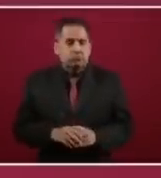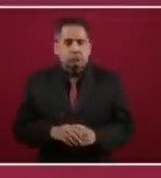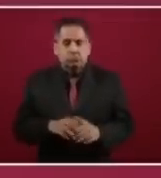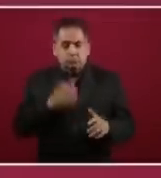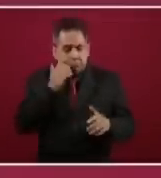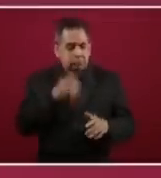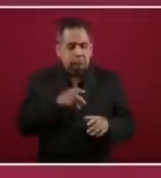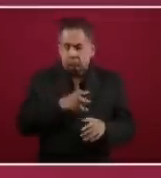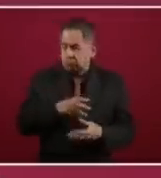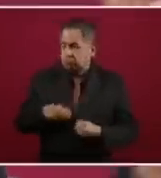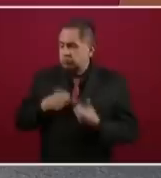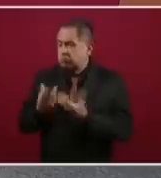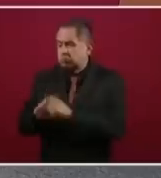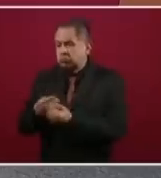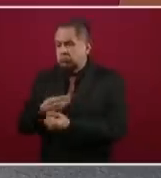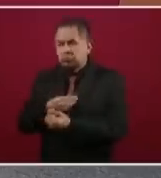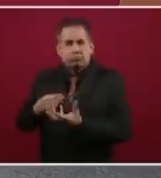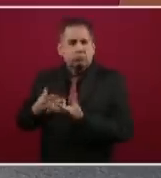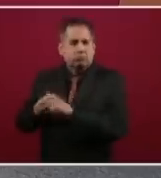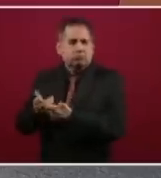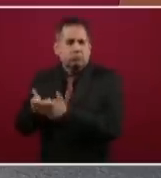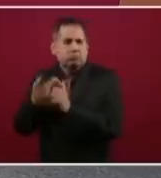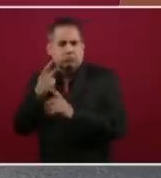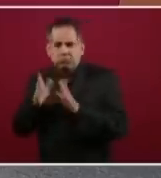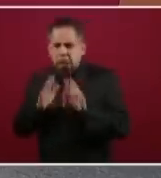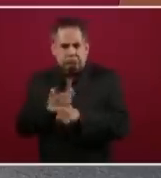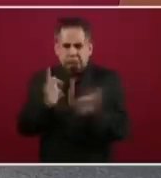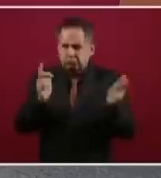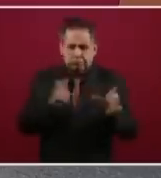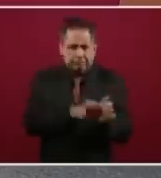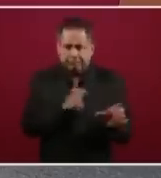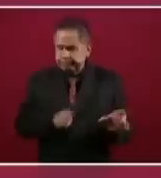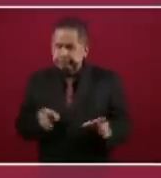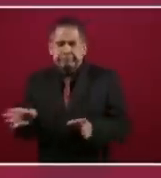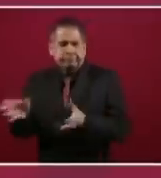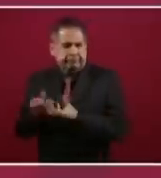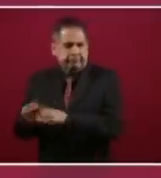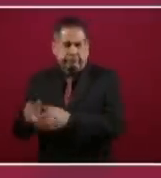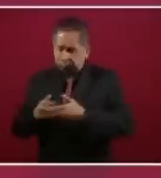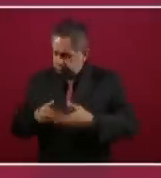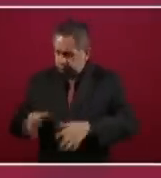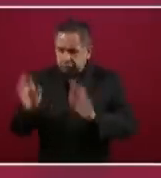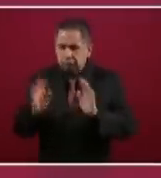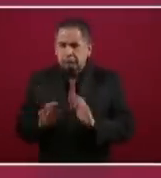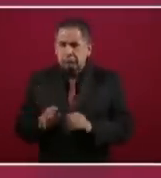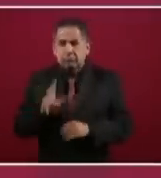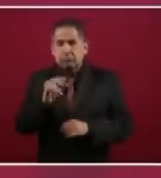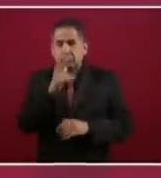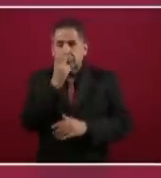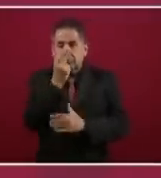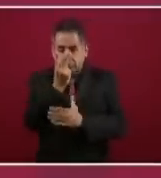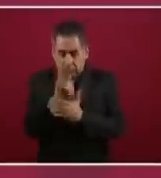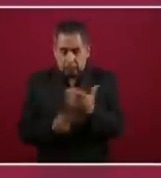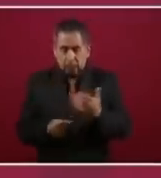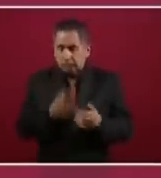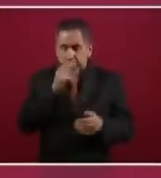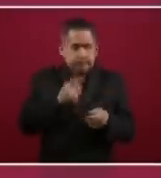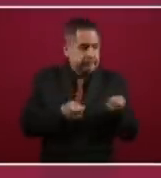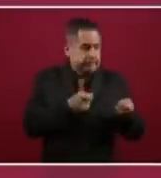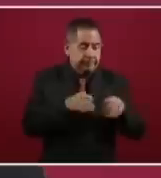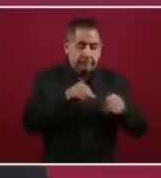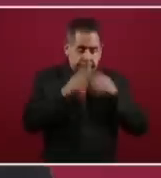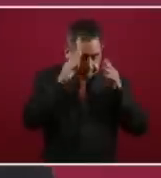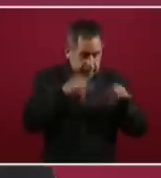trabajo, vida partidista, está en libertad, pero la función del gobierno es